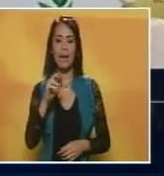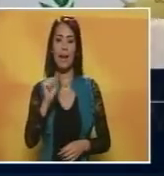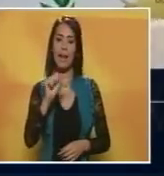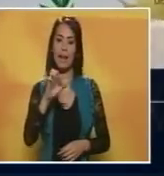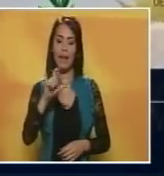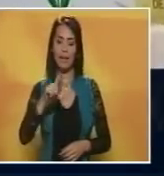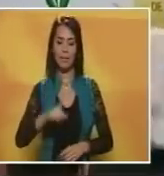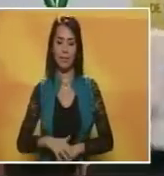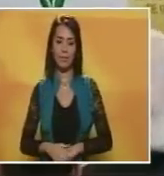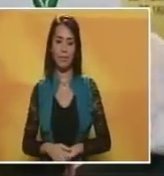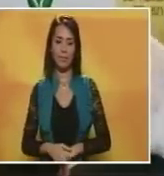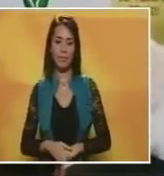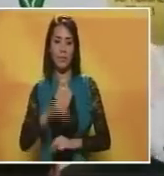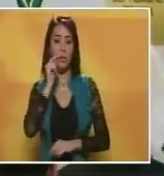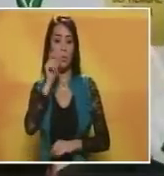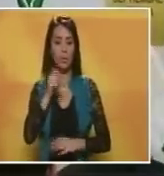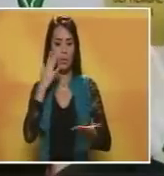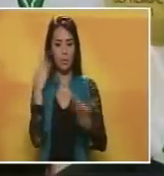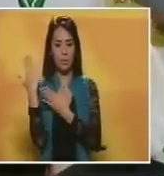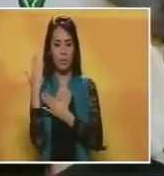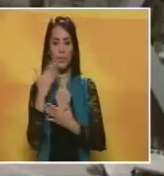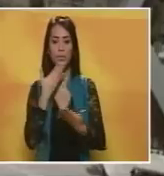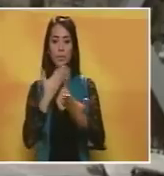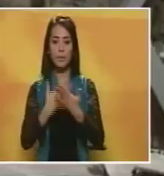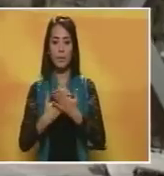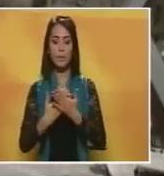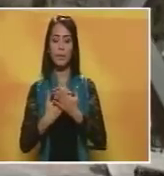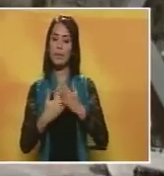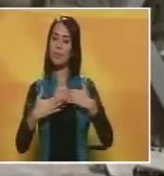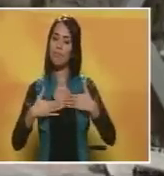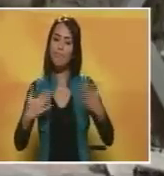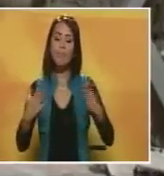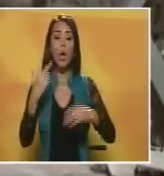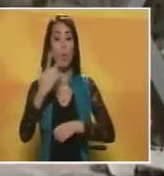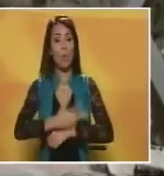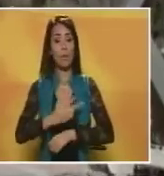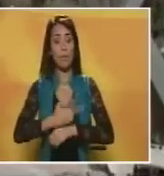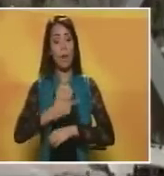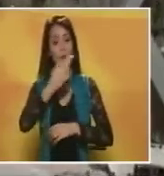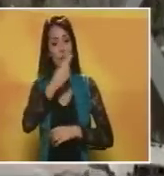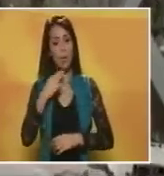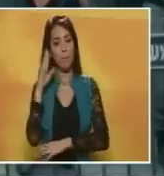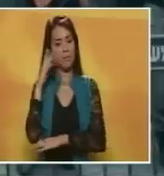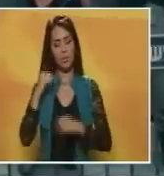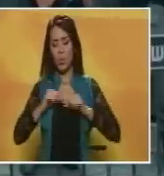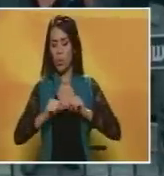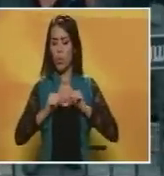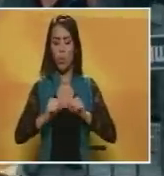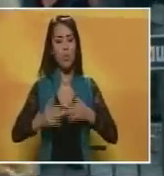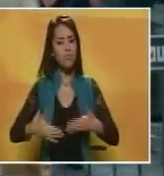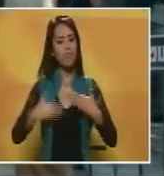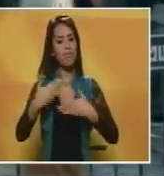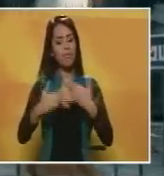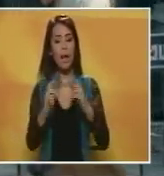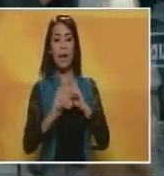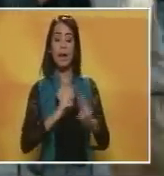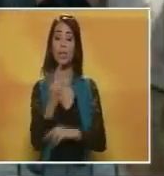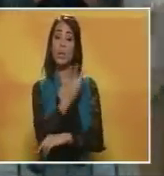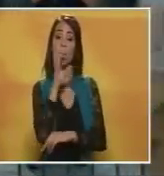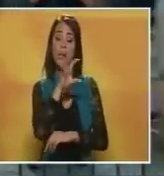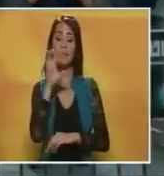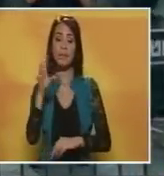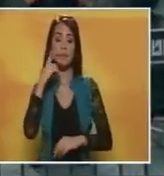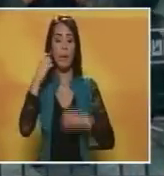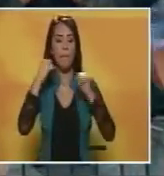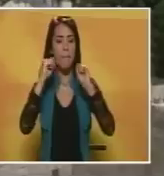primer ministro israelí benjamín netanyahu agradeció el gesto de guatemala y se comprometió a avanzar la relación bilateral de